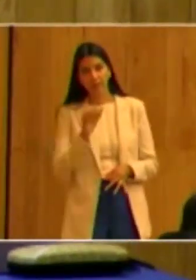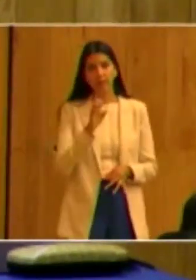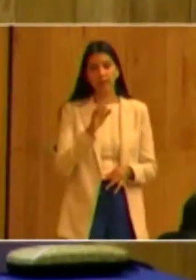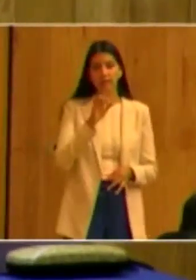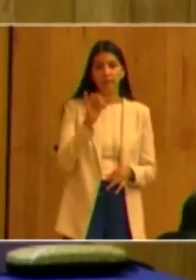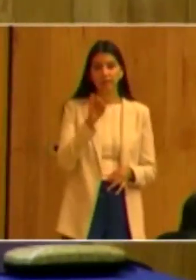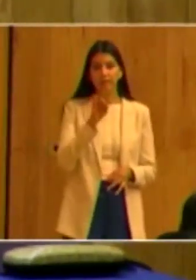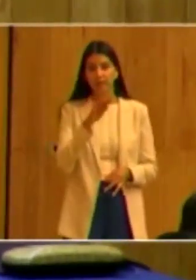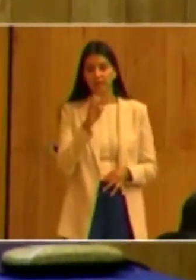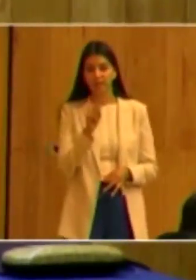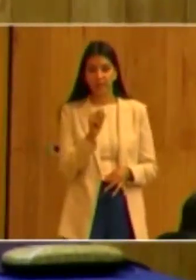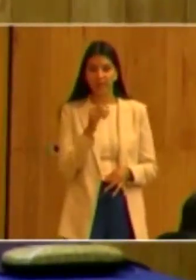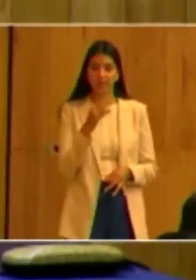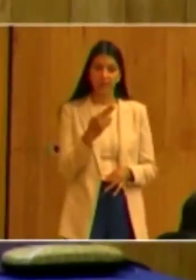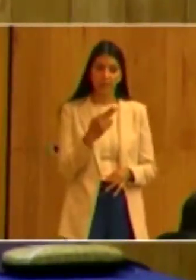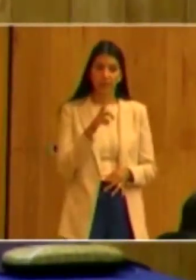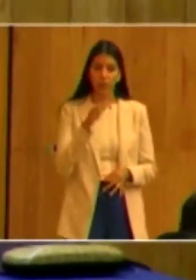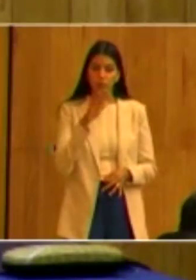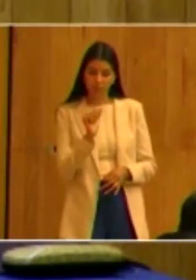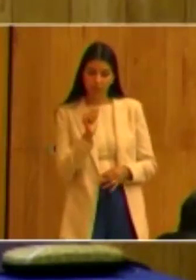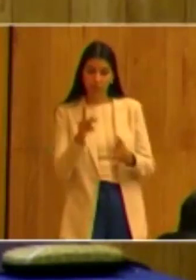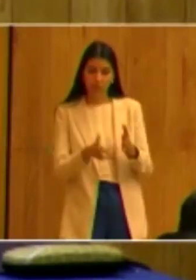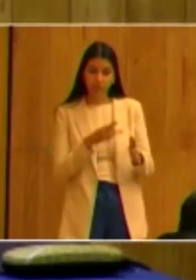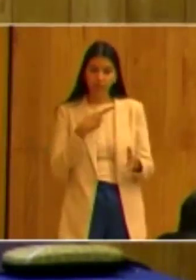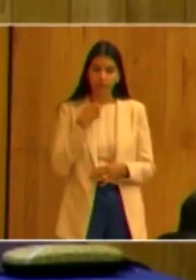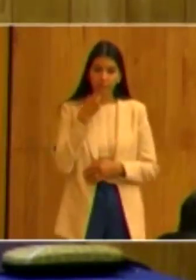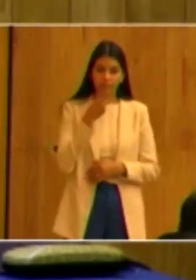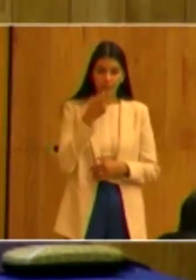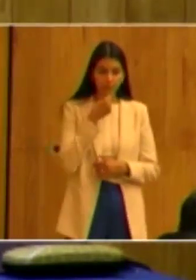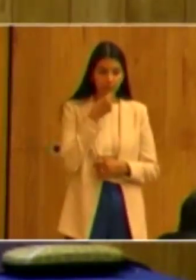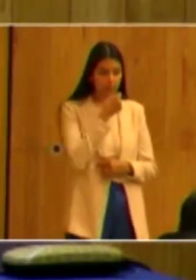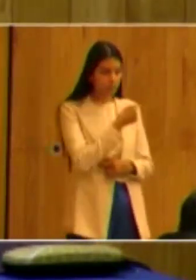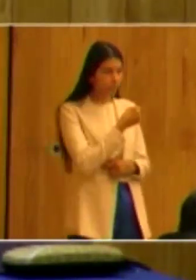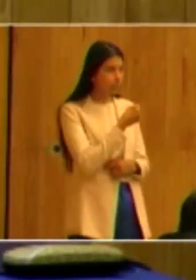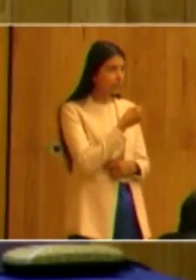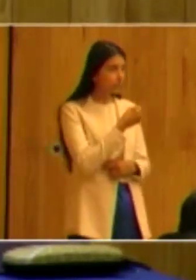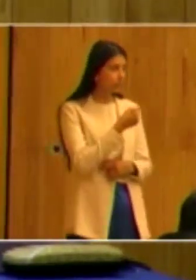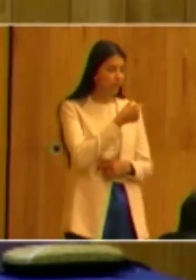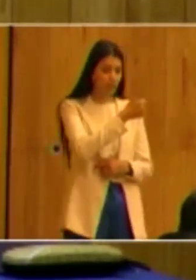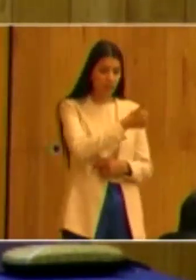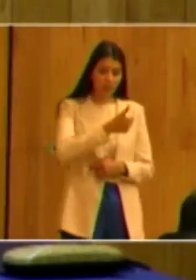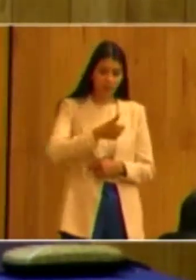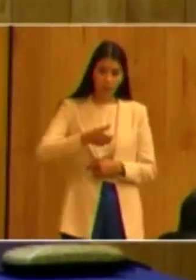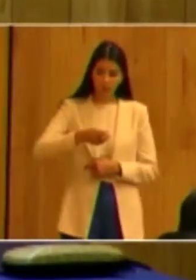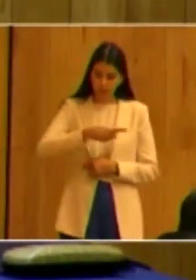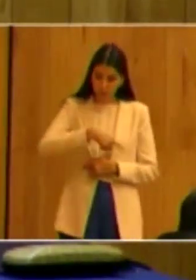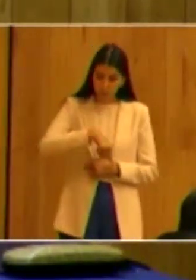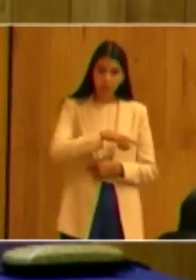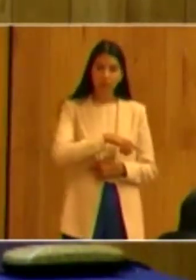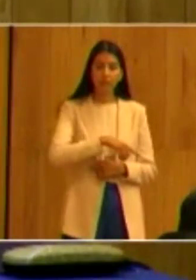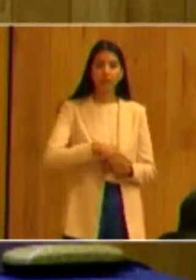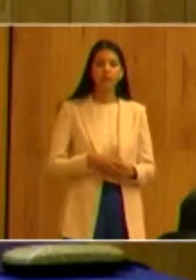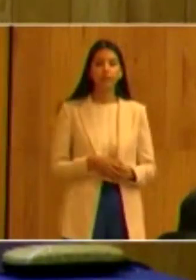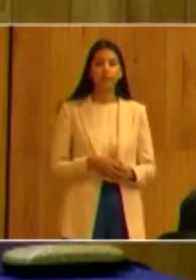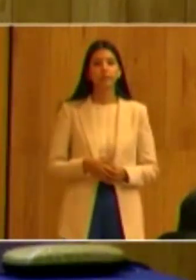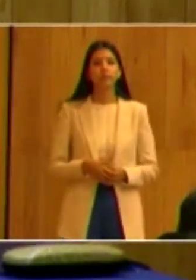Les voy a ceder de nueva cuenta el uso de la palabra a cada una de ustedes,